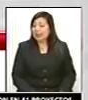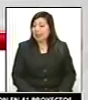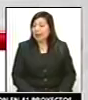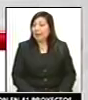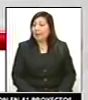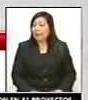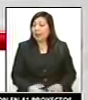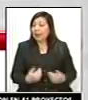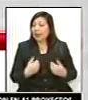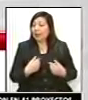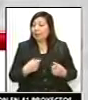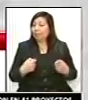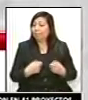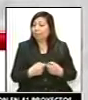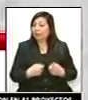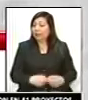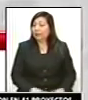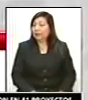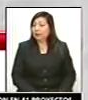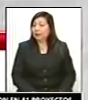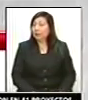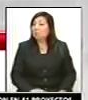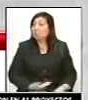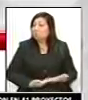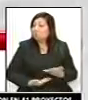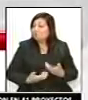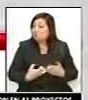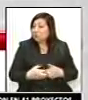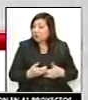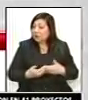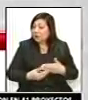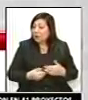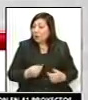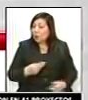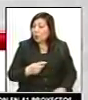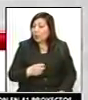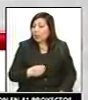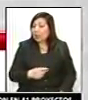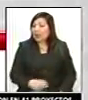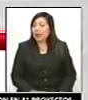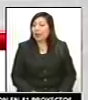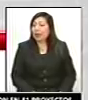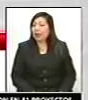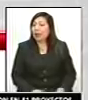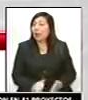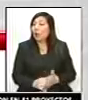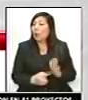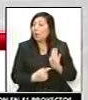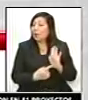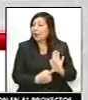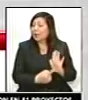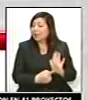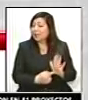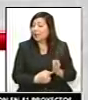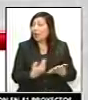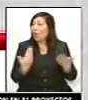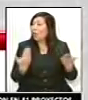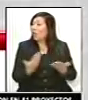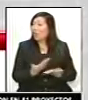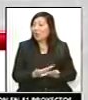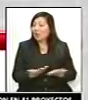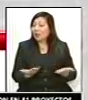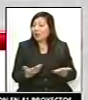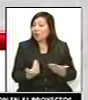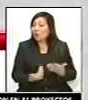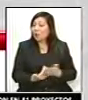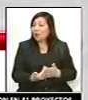Concesiones Eléctricas. El MINEM corre traslado a la empresa de generación Huallaga S.A., la cual presenta un documento donde no adjunta